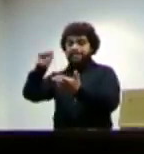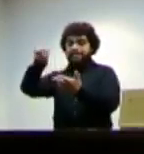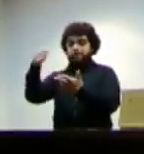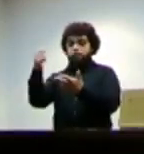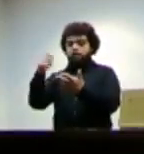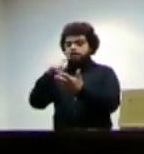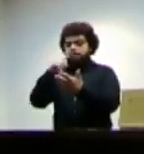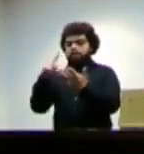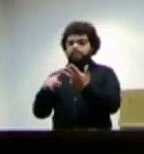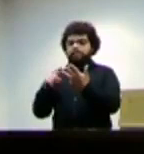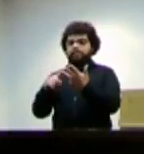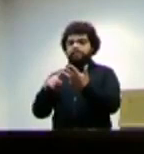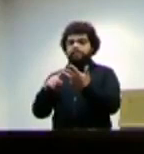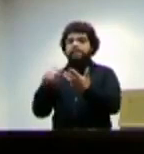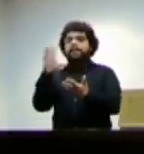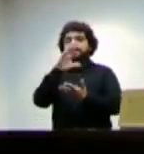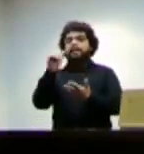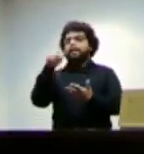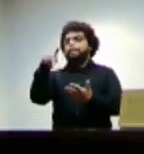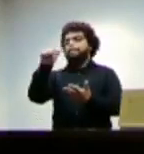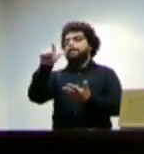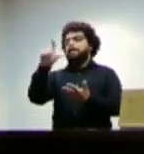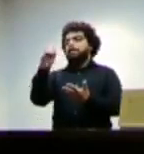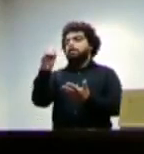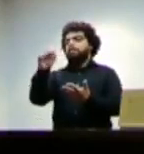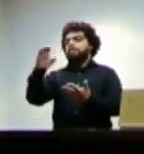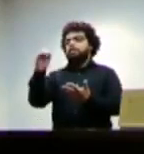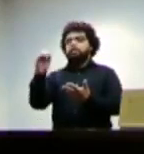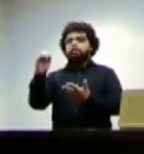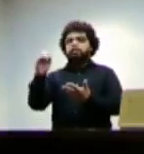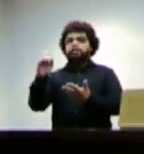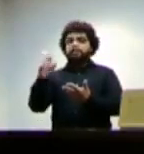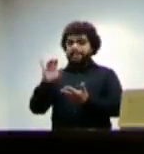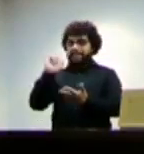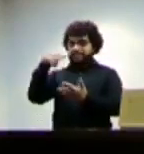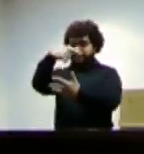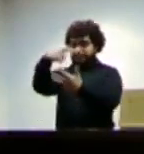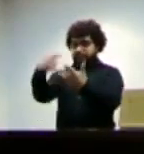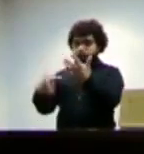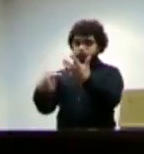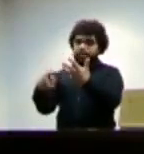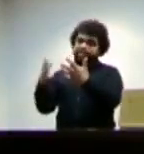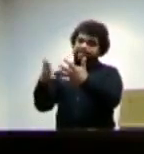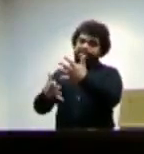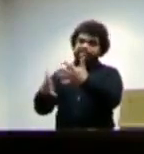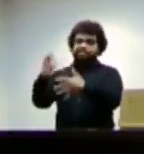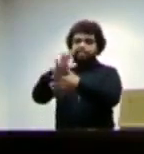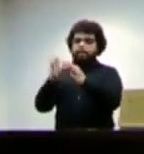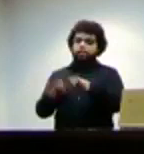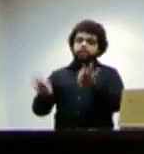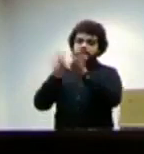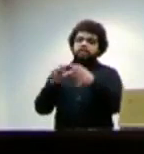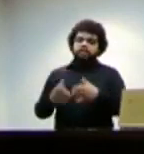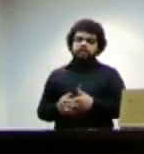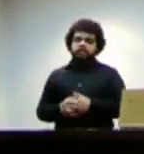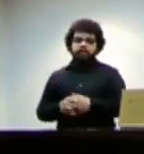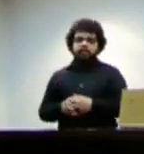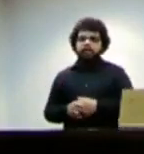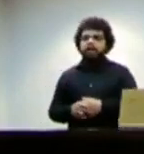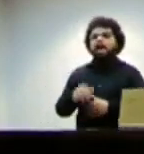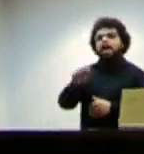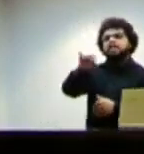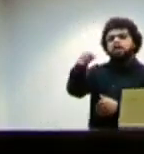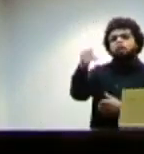y tenemos la central Palo Seco. Esas son las centrales principales. Adicional a esas centrales... San Juan, ¿y cuál fue la